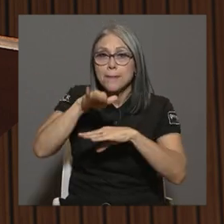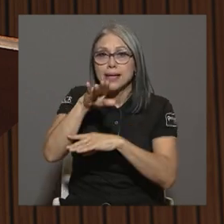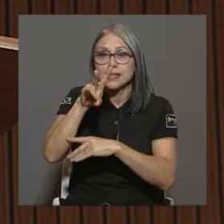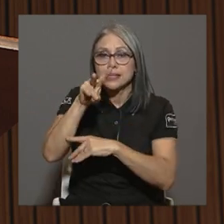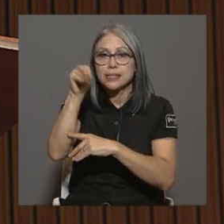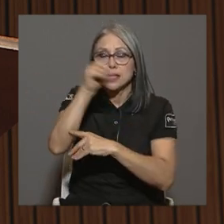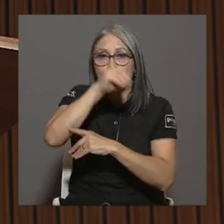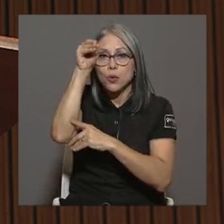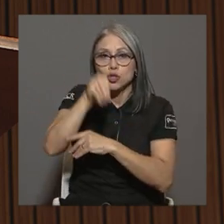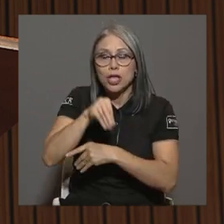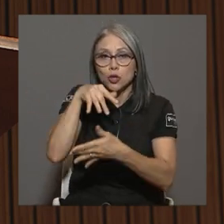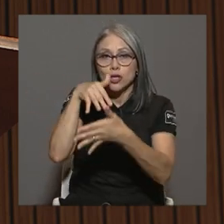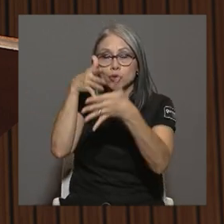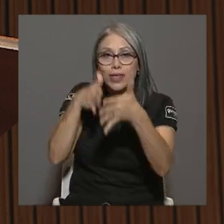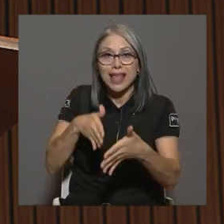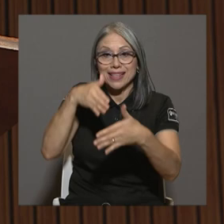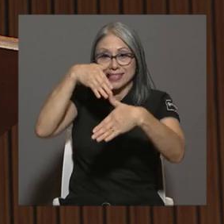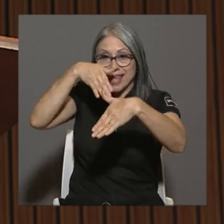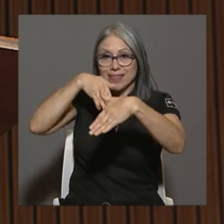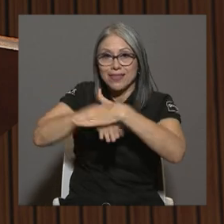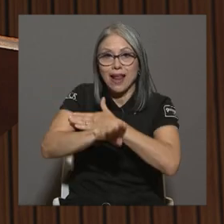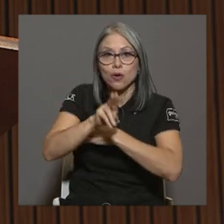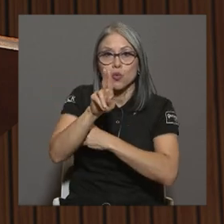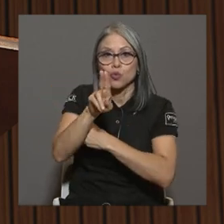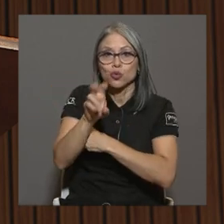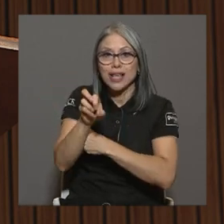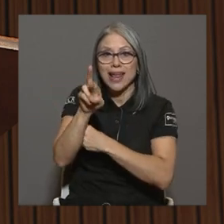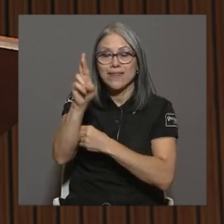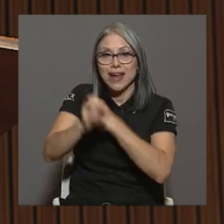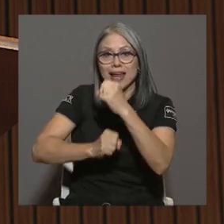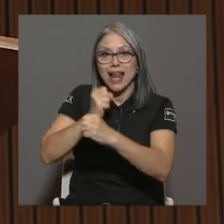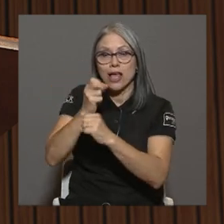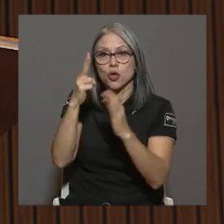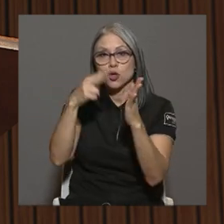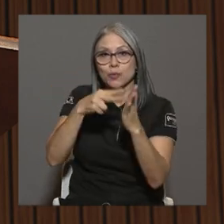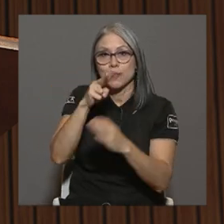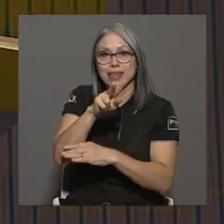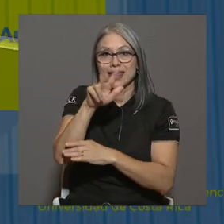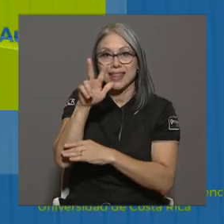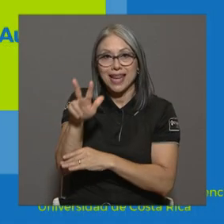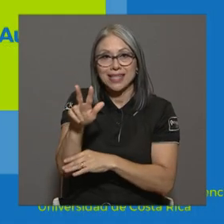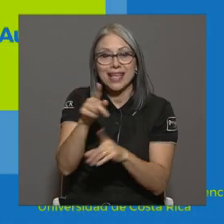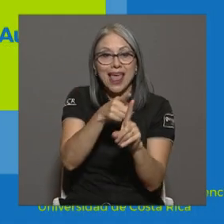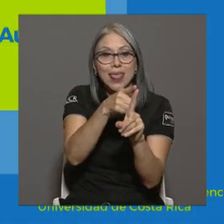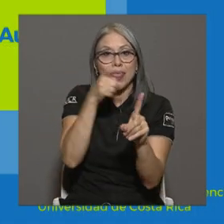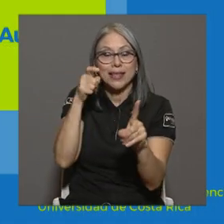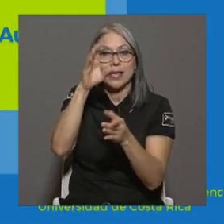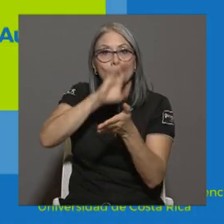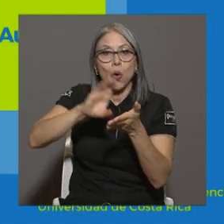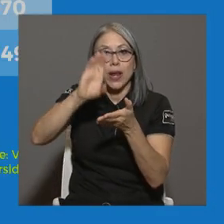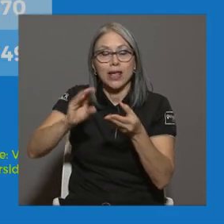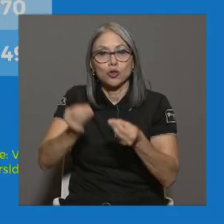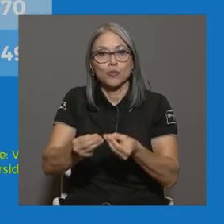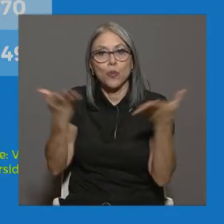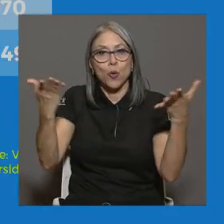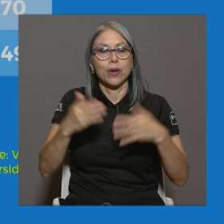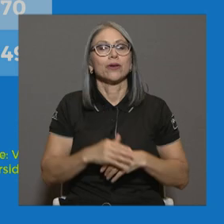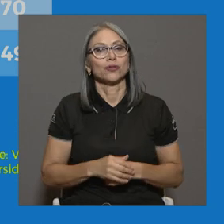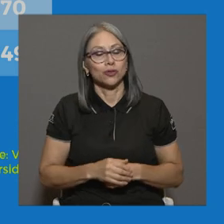personas estudiantes que ingresaron a la UCR en el 2023 provienen de colegios